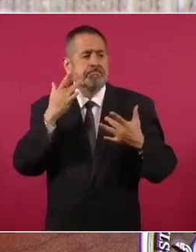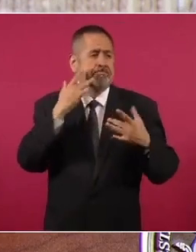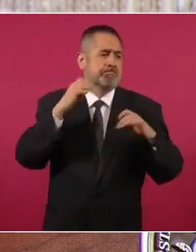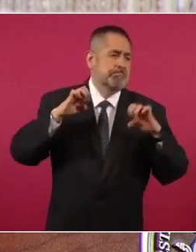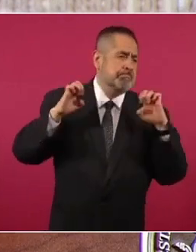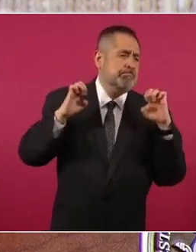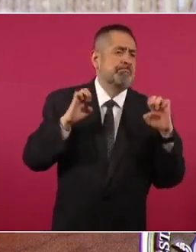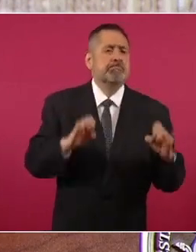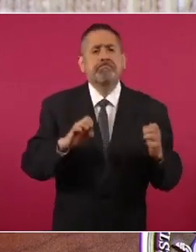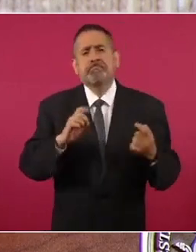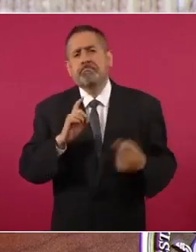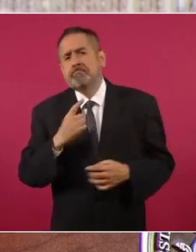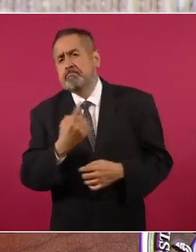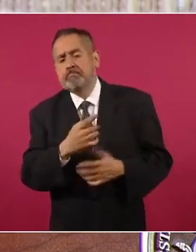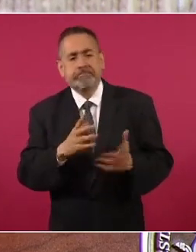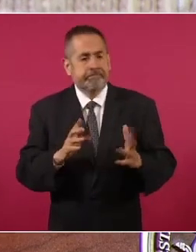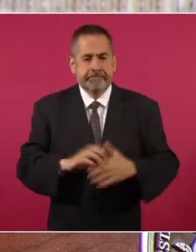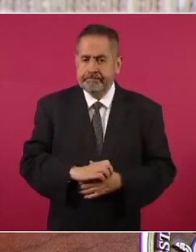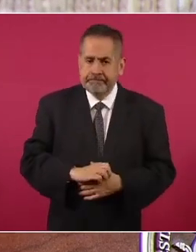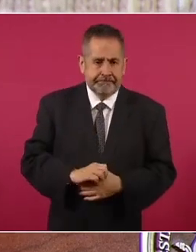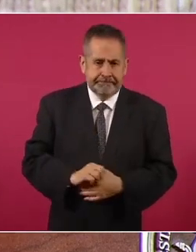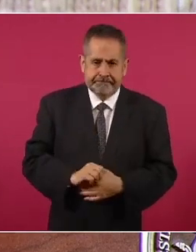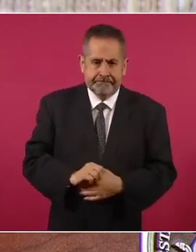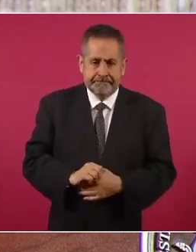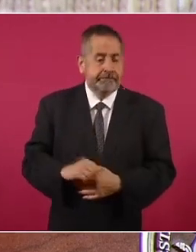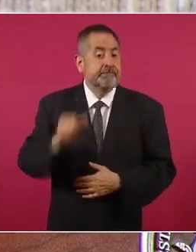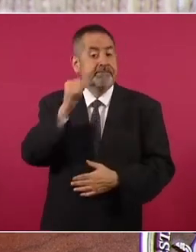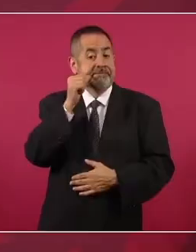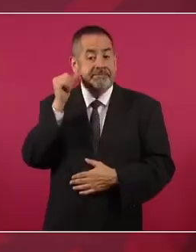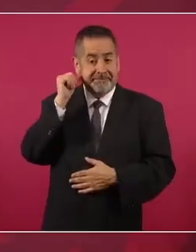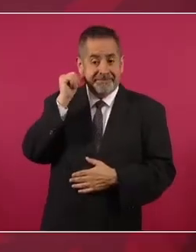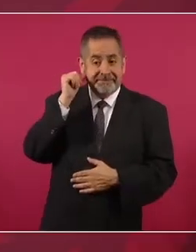Pero ayer se dio a conocer